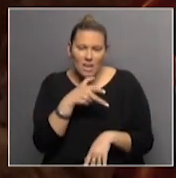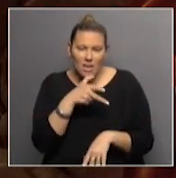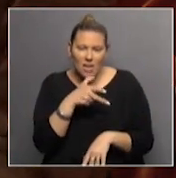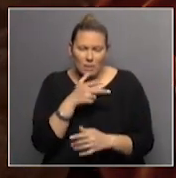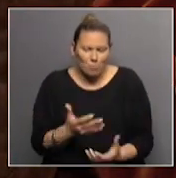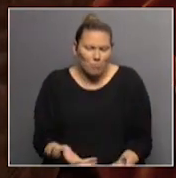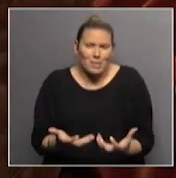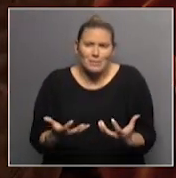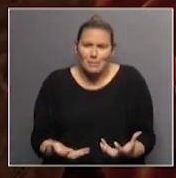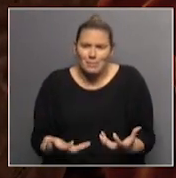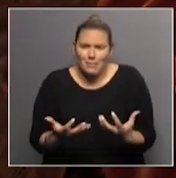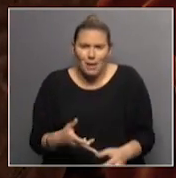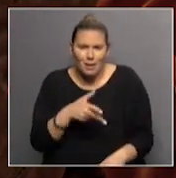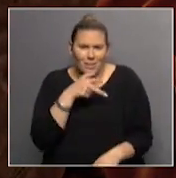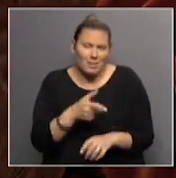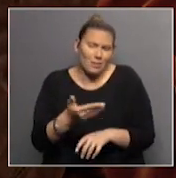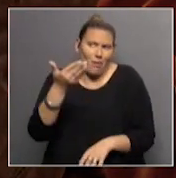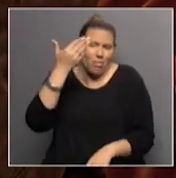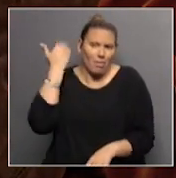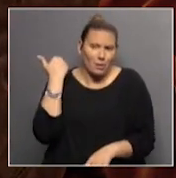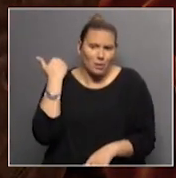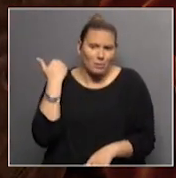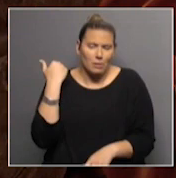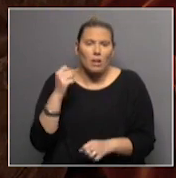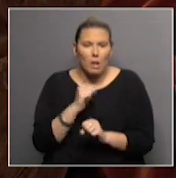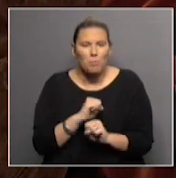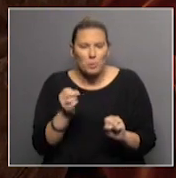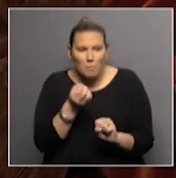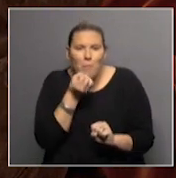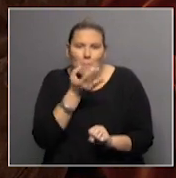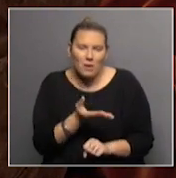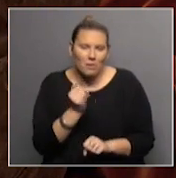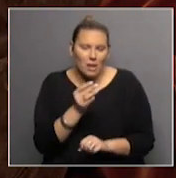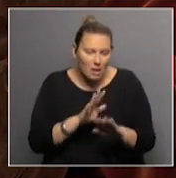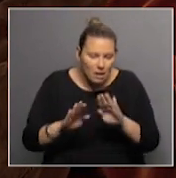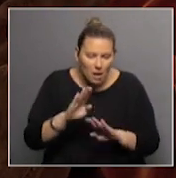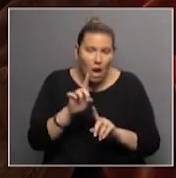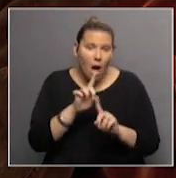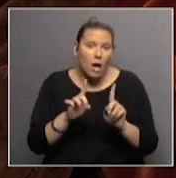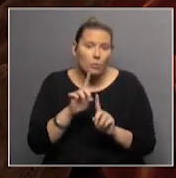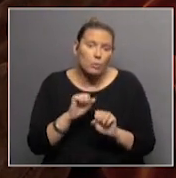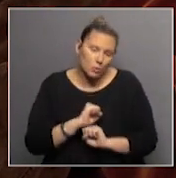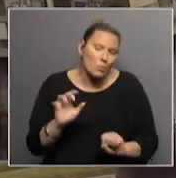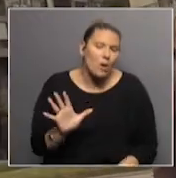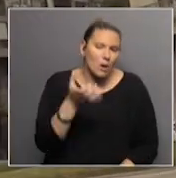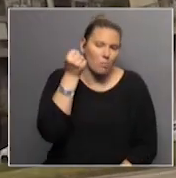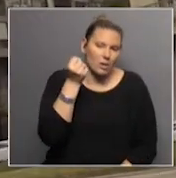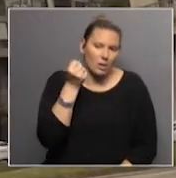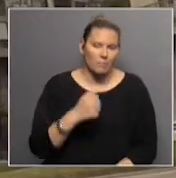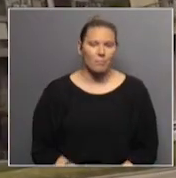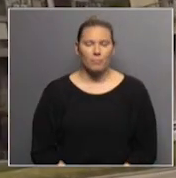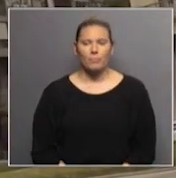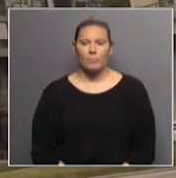pesados, un hierro de la época, que bueno, que logramos recuperar algunas de las cosas que se lograron recuperar.